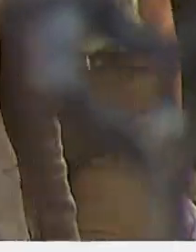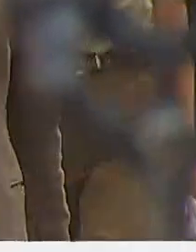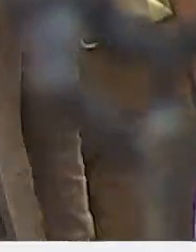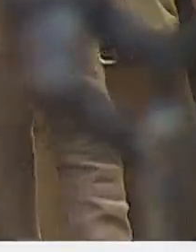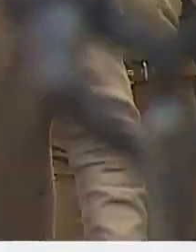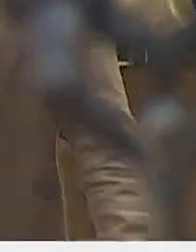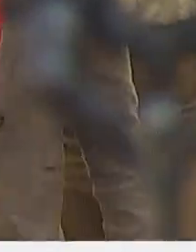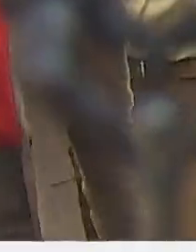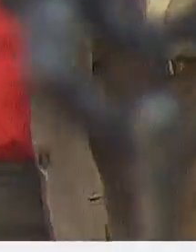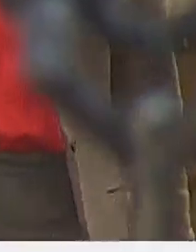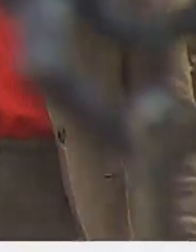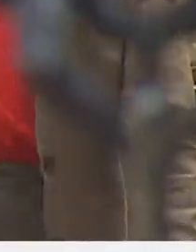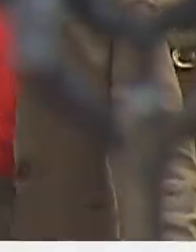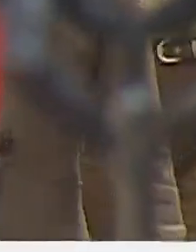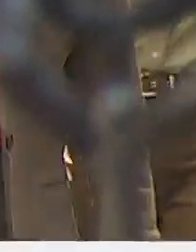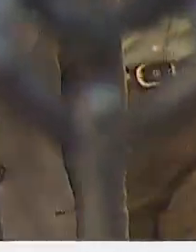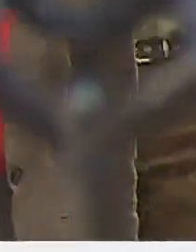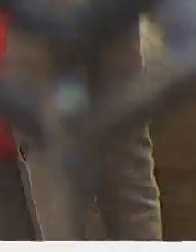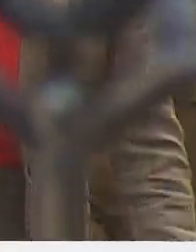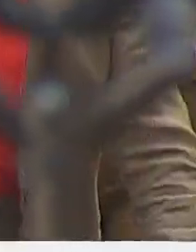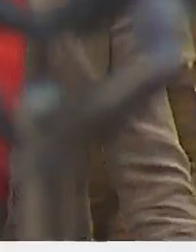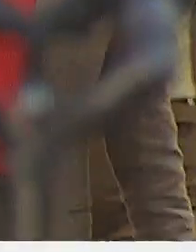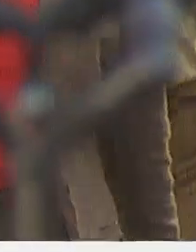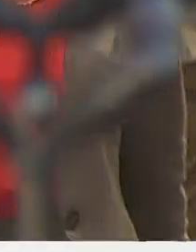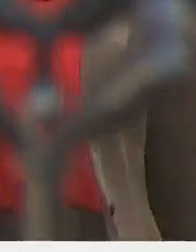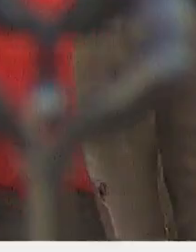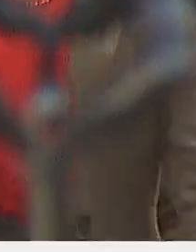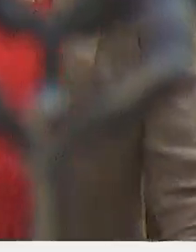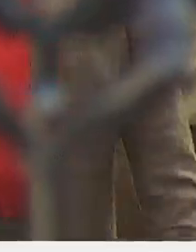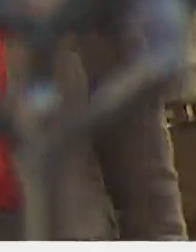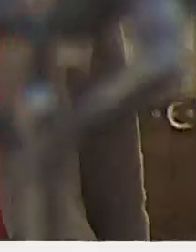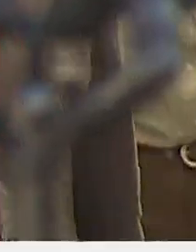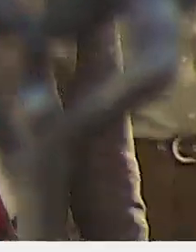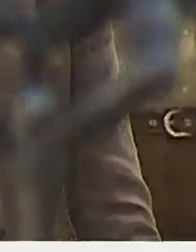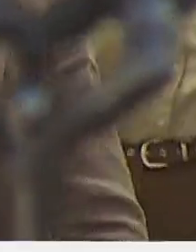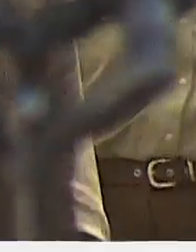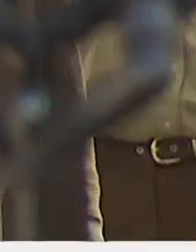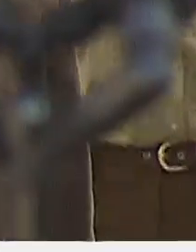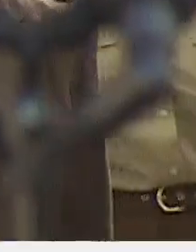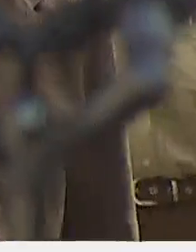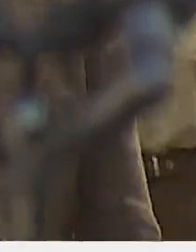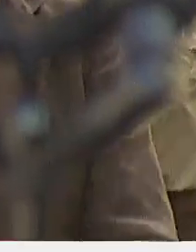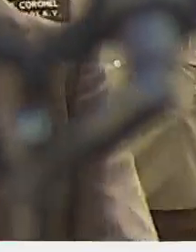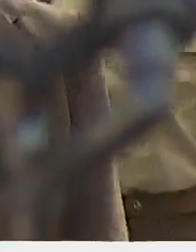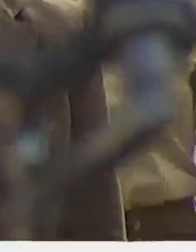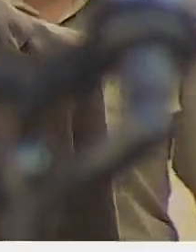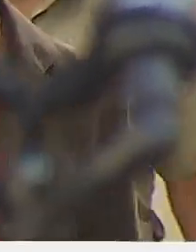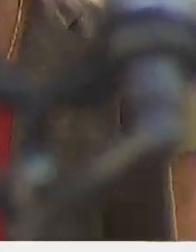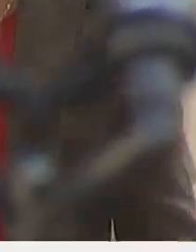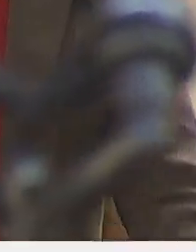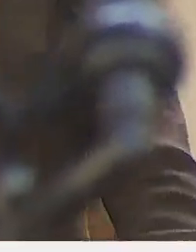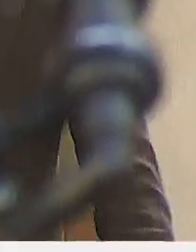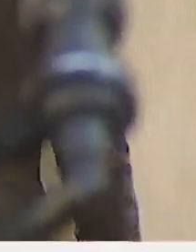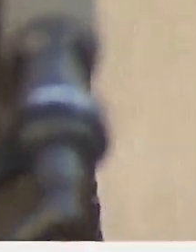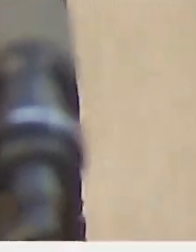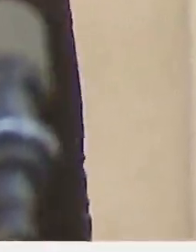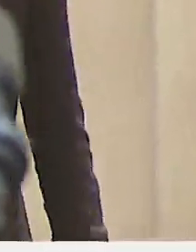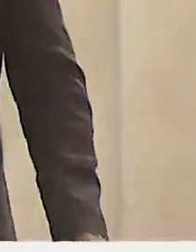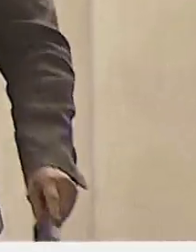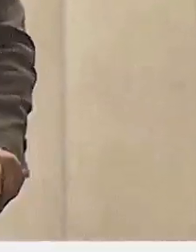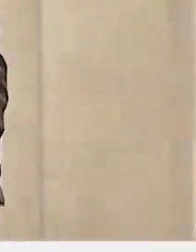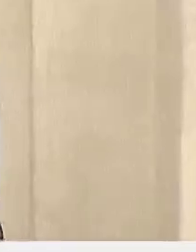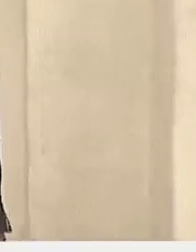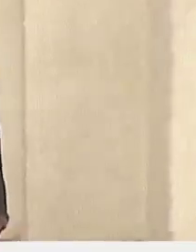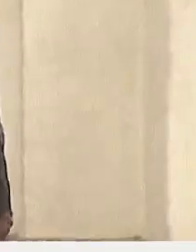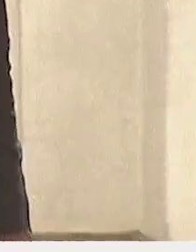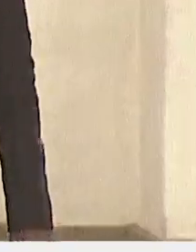Ahí estamos viendo entonces, esta es la información del momento, 10:53, había anunciado que el presidente de la República llegaría a